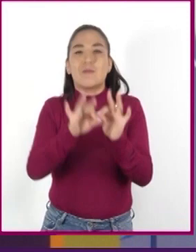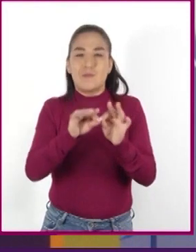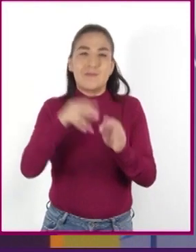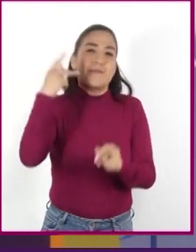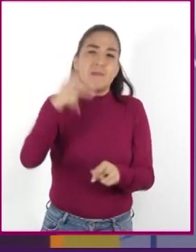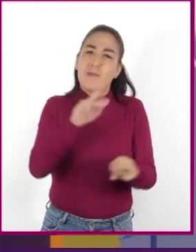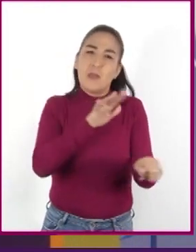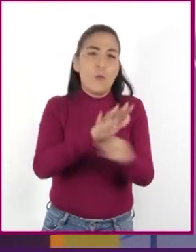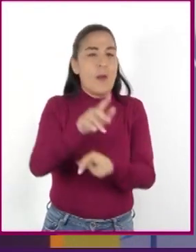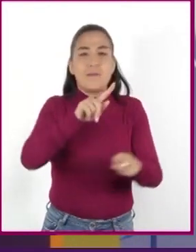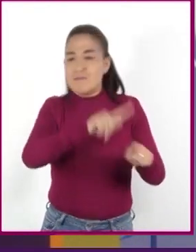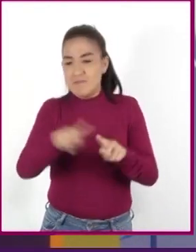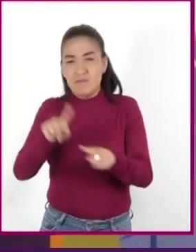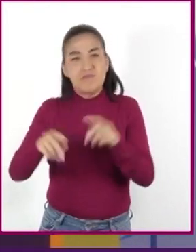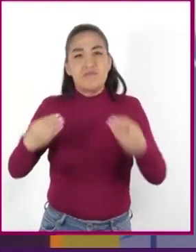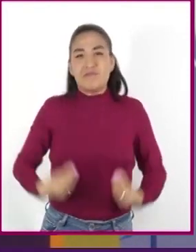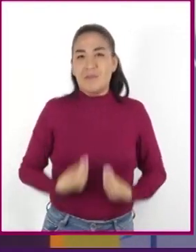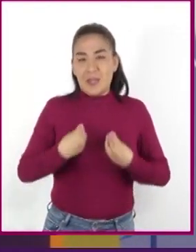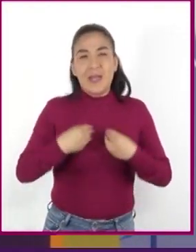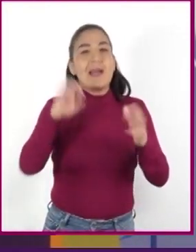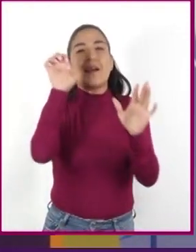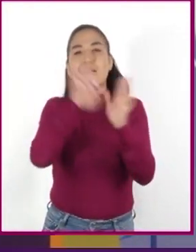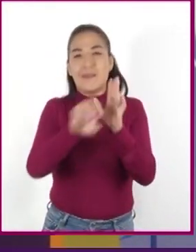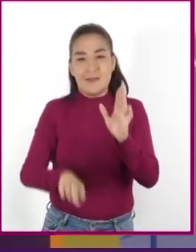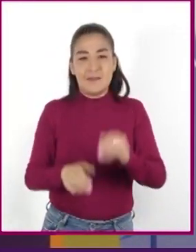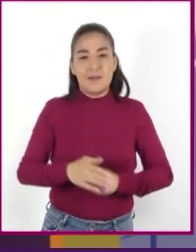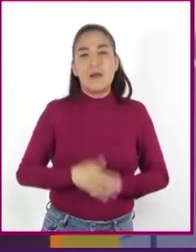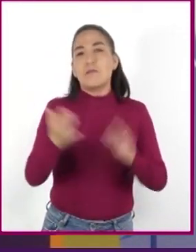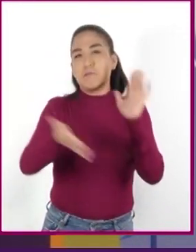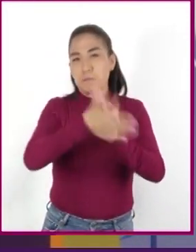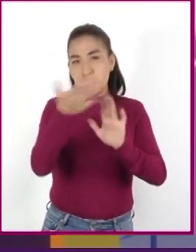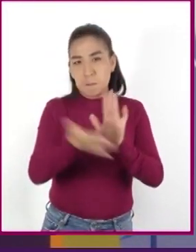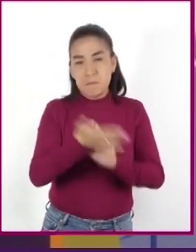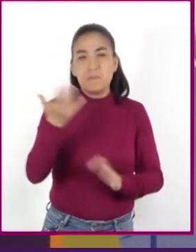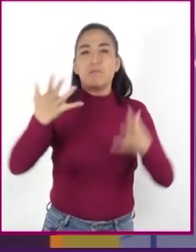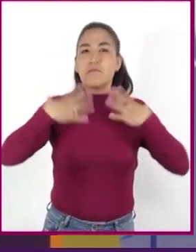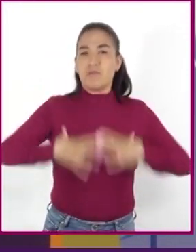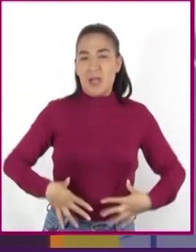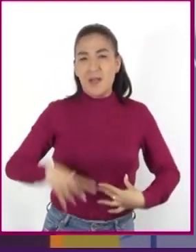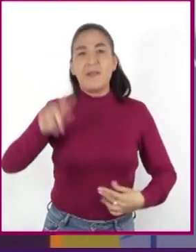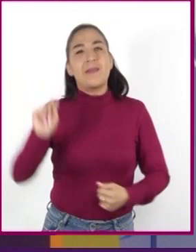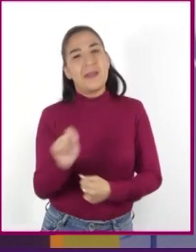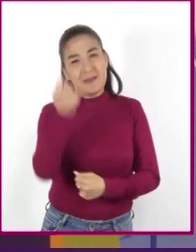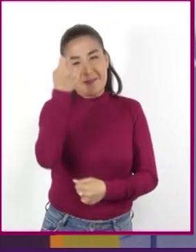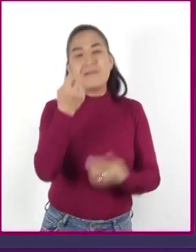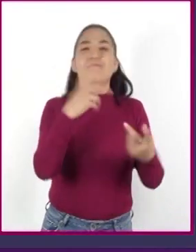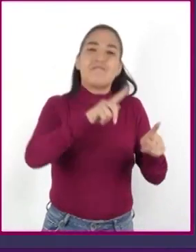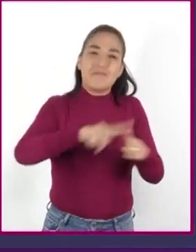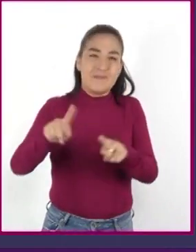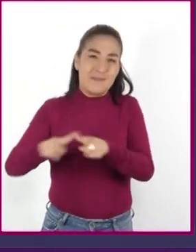ámbitos de nuestra vida, como en la construcción, vestimenta, tecnología, entre otros.